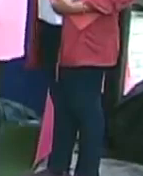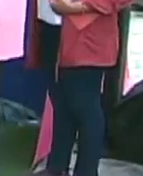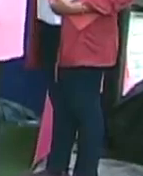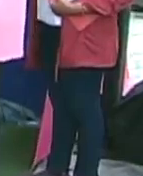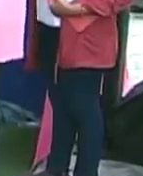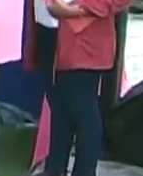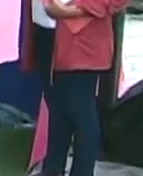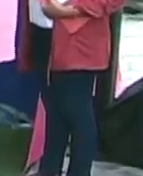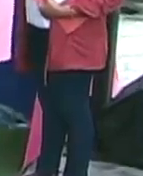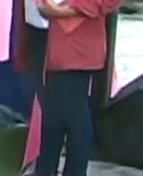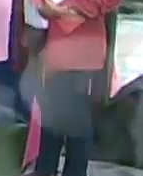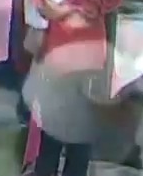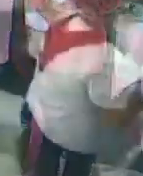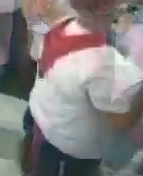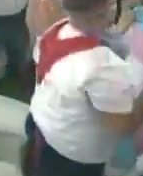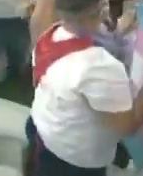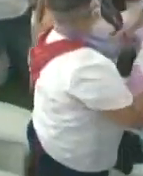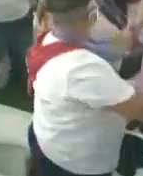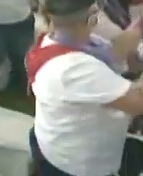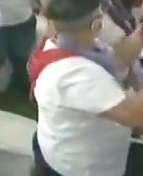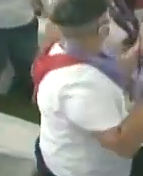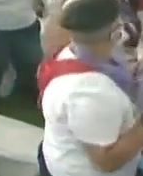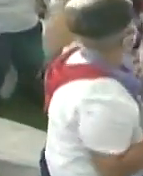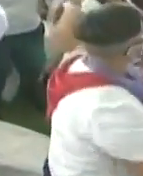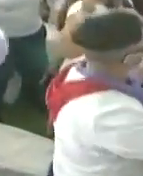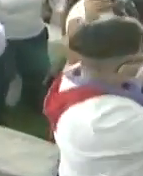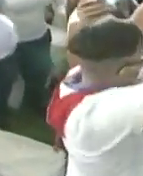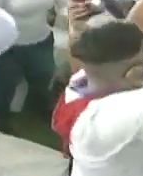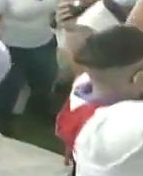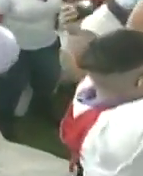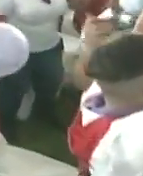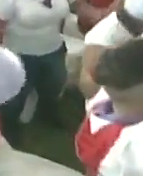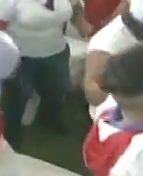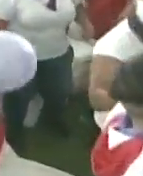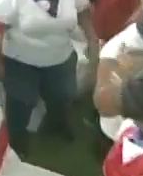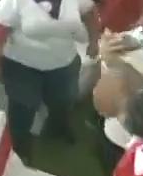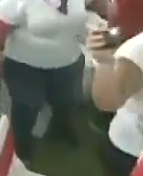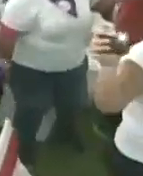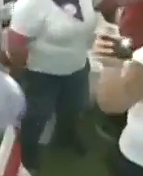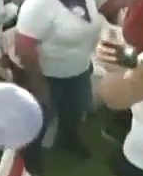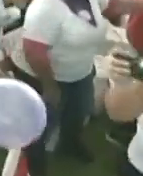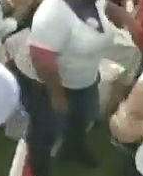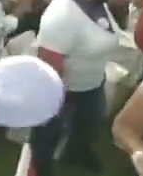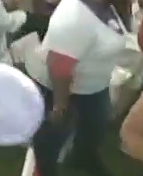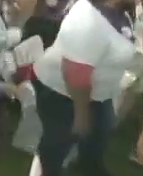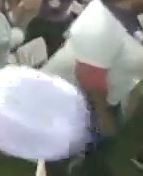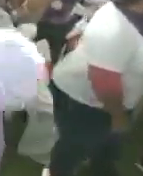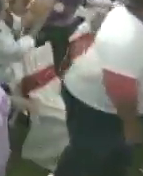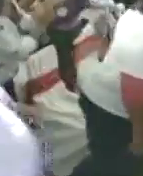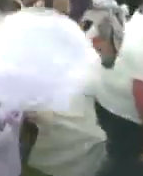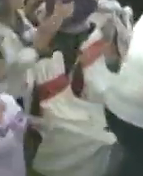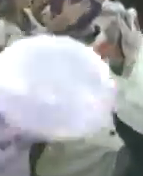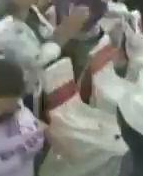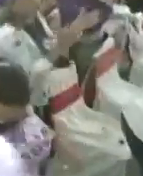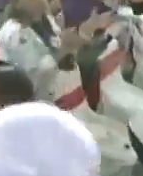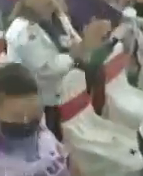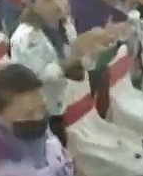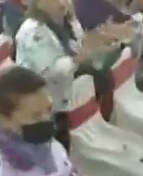Mujeres se celebra en su tercera edición y concentra la gran fuerza